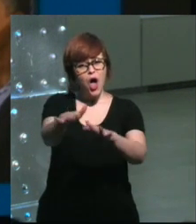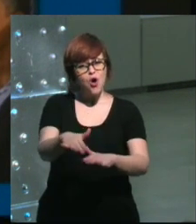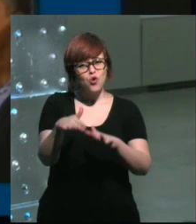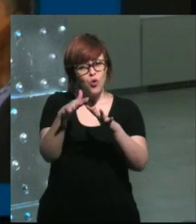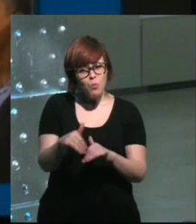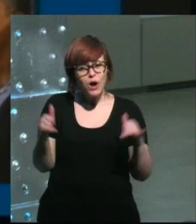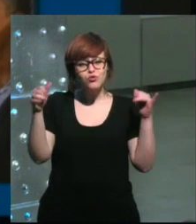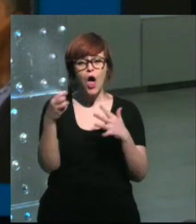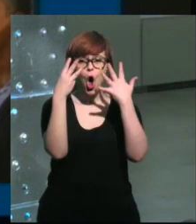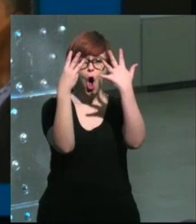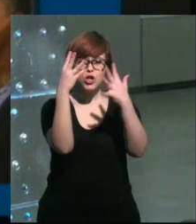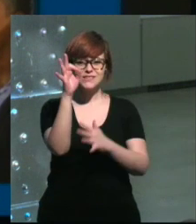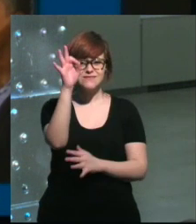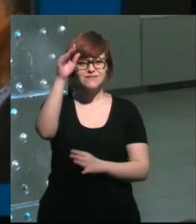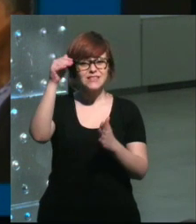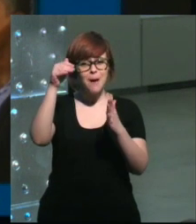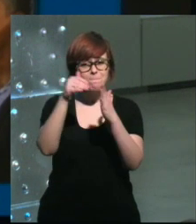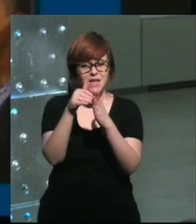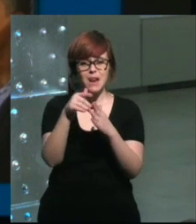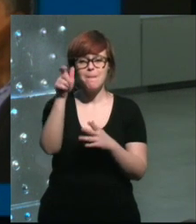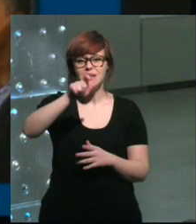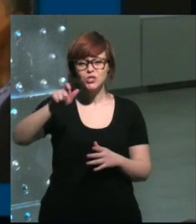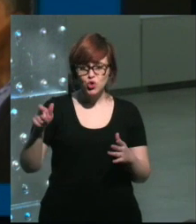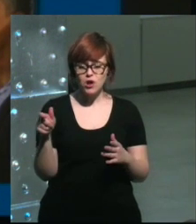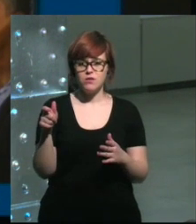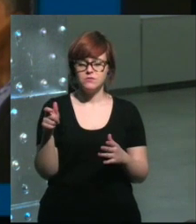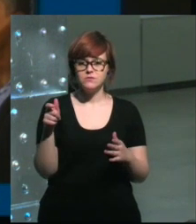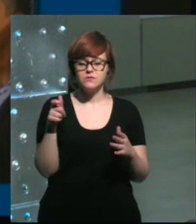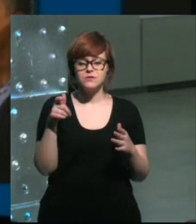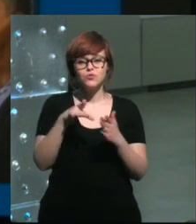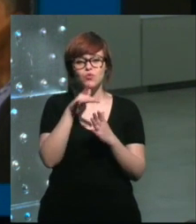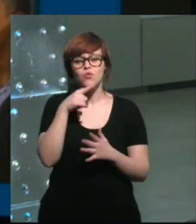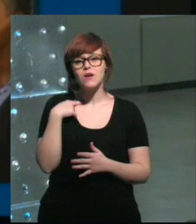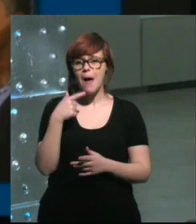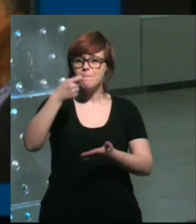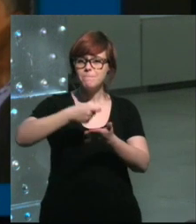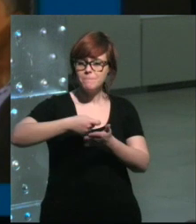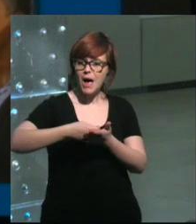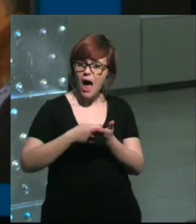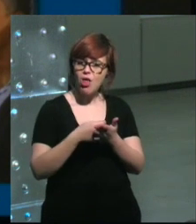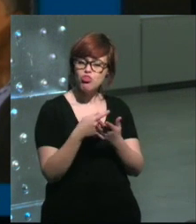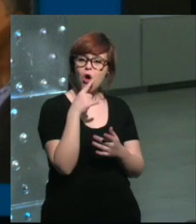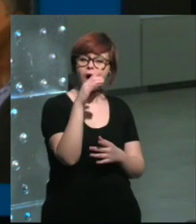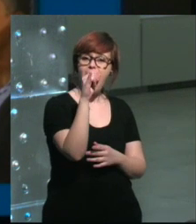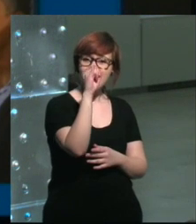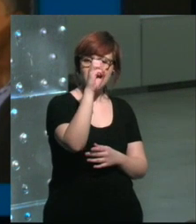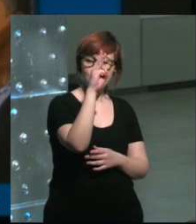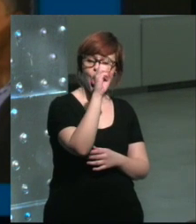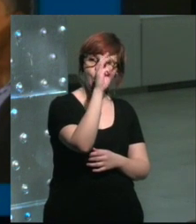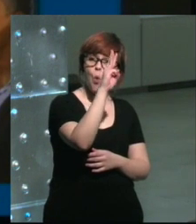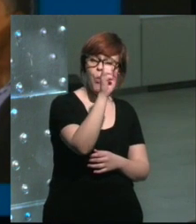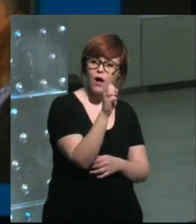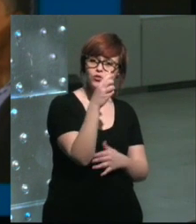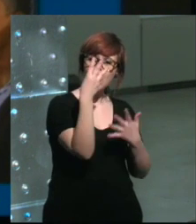estadio. 30.000 personas en Filadelfia pagando. 80.000 sin pagar en Iowa. Pero de los dos